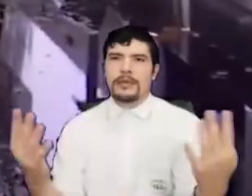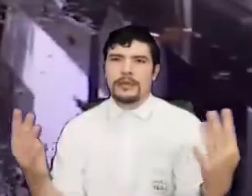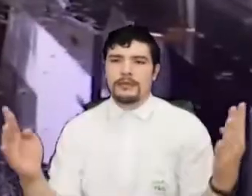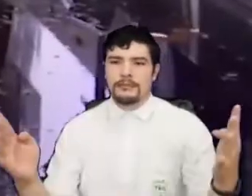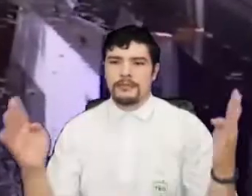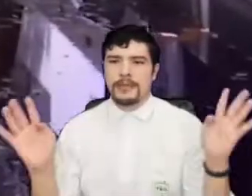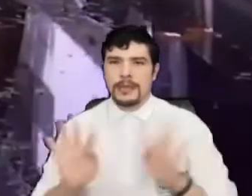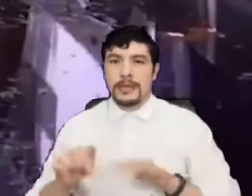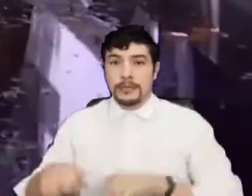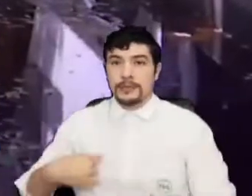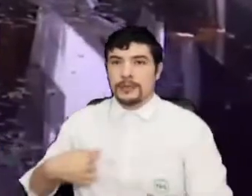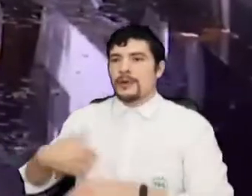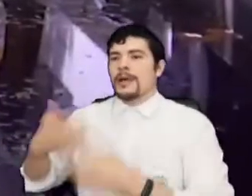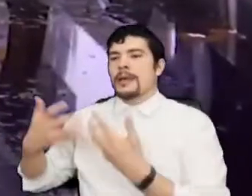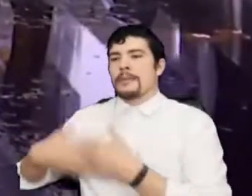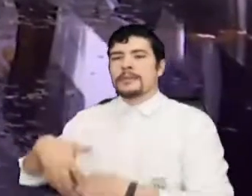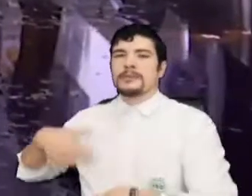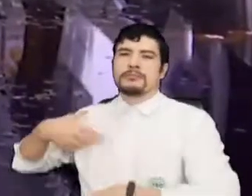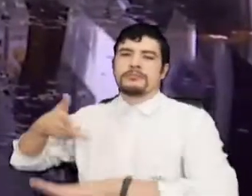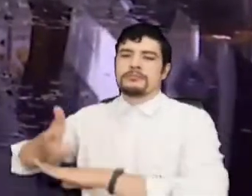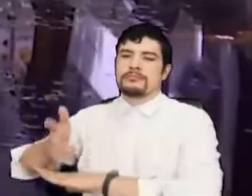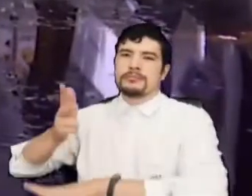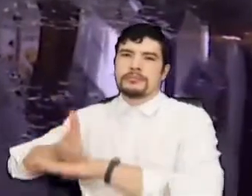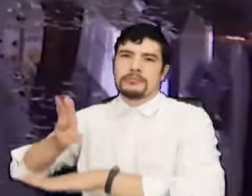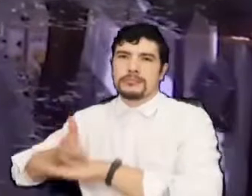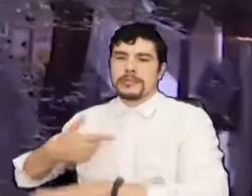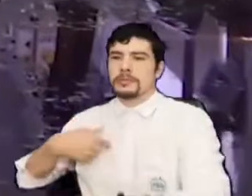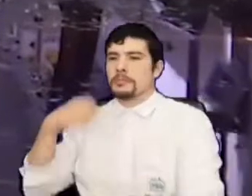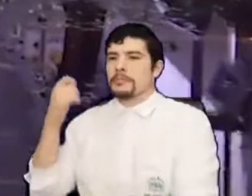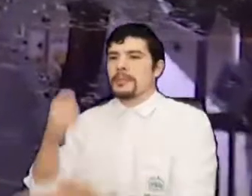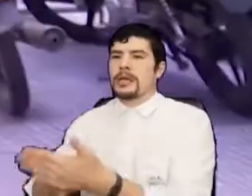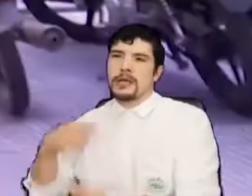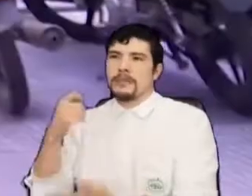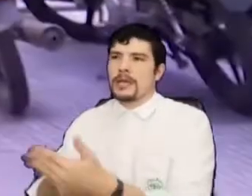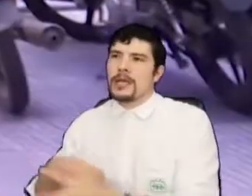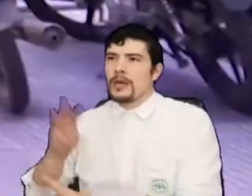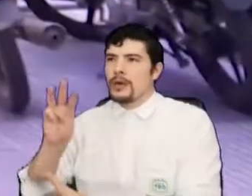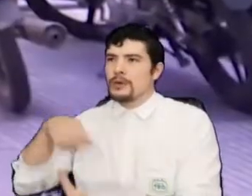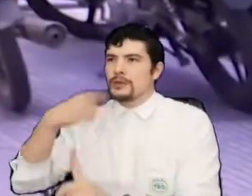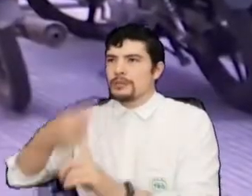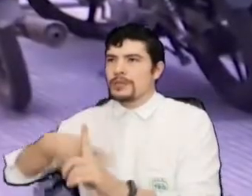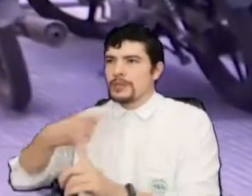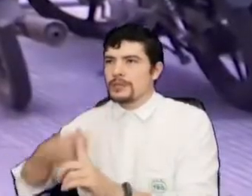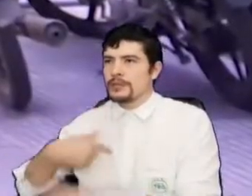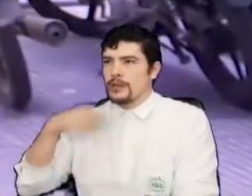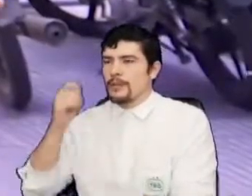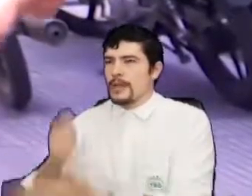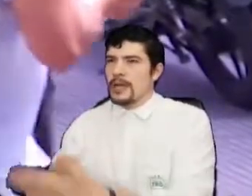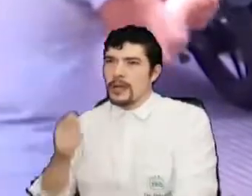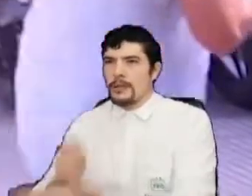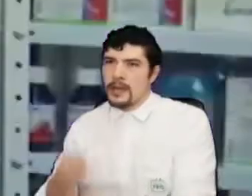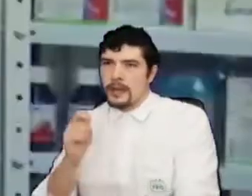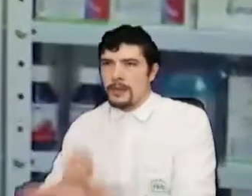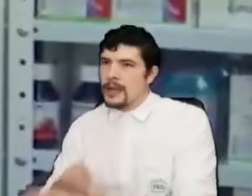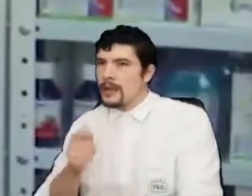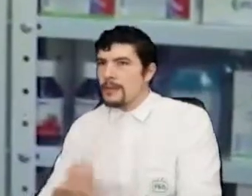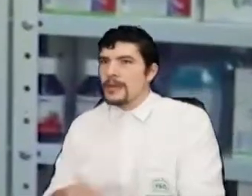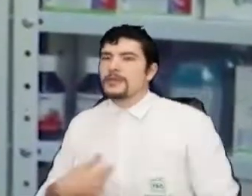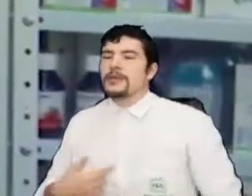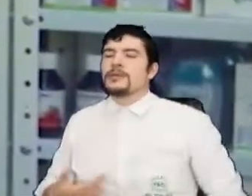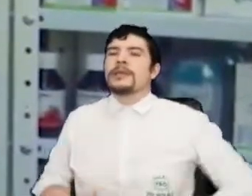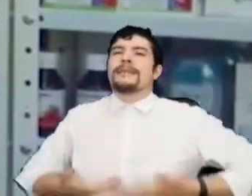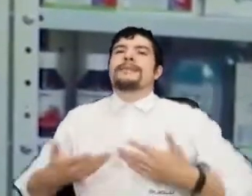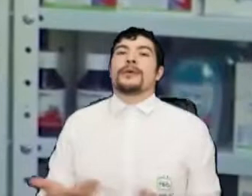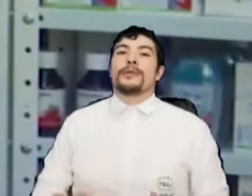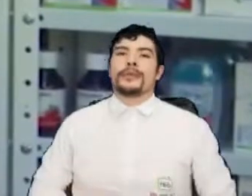tengo un parqueadero arrendado, estoy pagando 8 millones de pesos, pagando empleados y no tenemos de dónde. La verdad